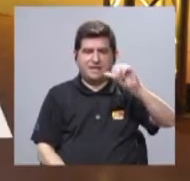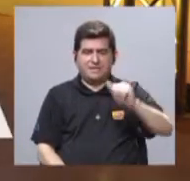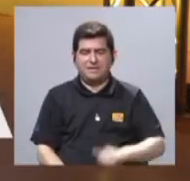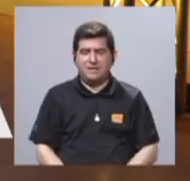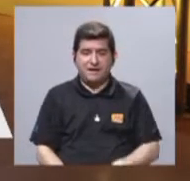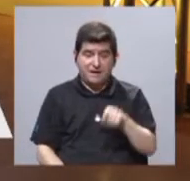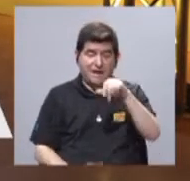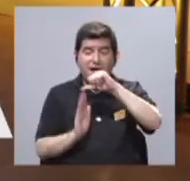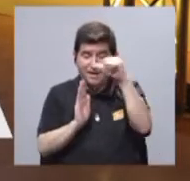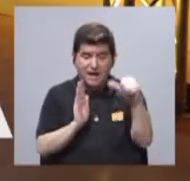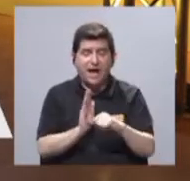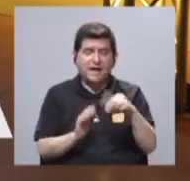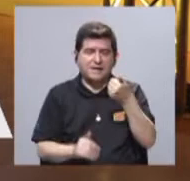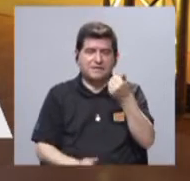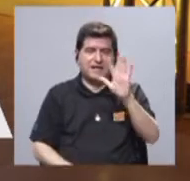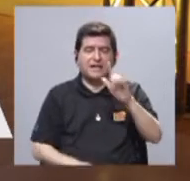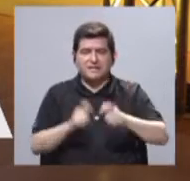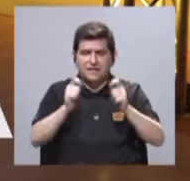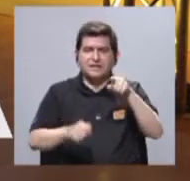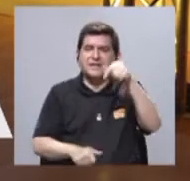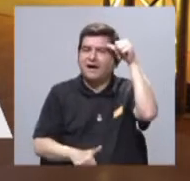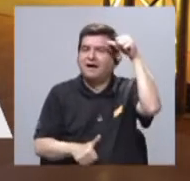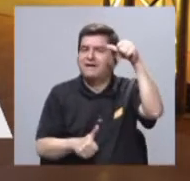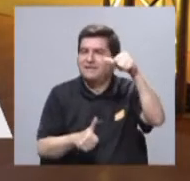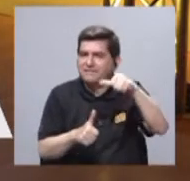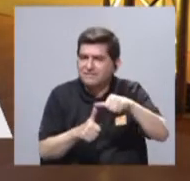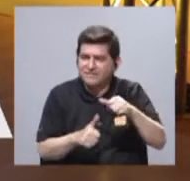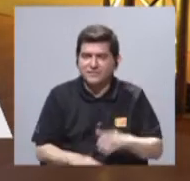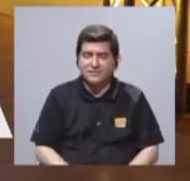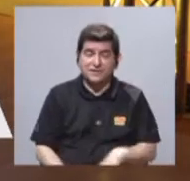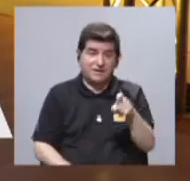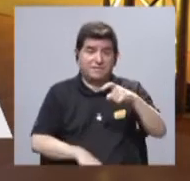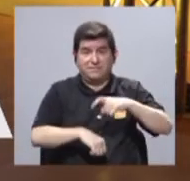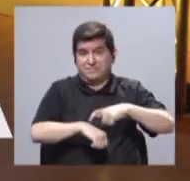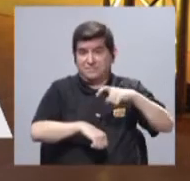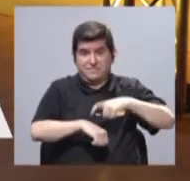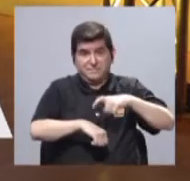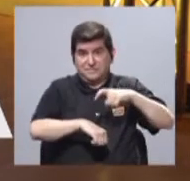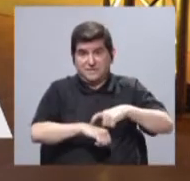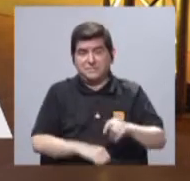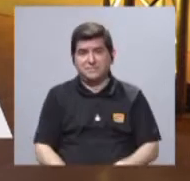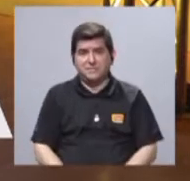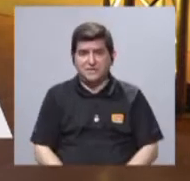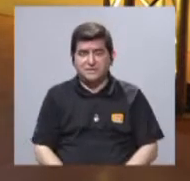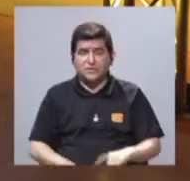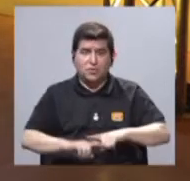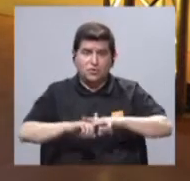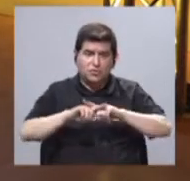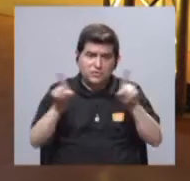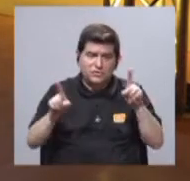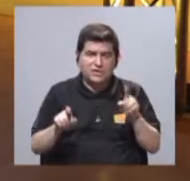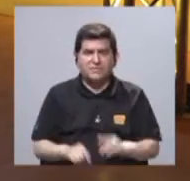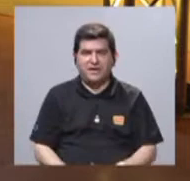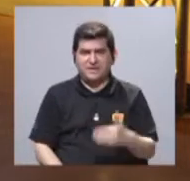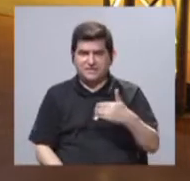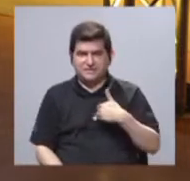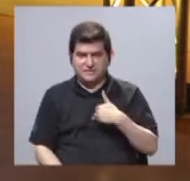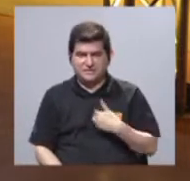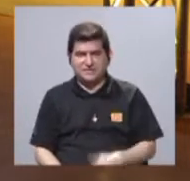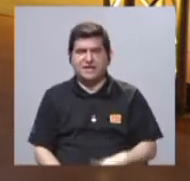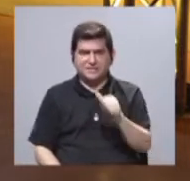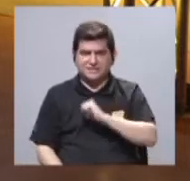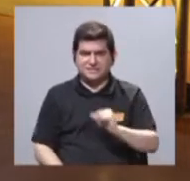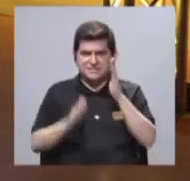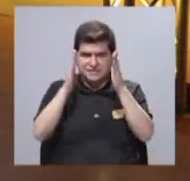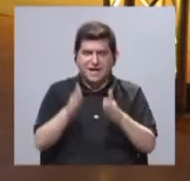Sin embargo, como ustedes recordarán, había en aquellos tiempos diferencias entre las